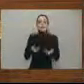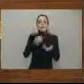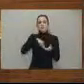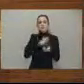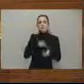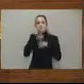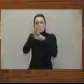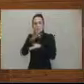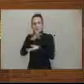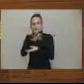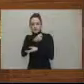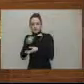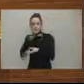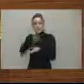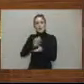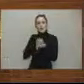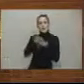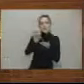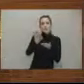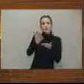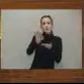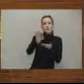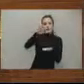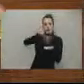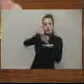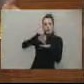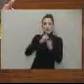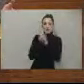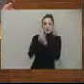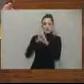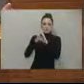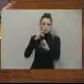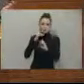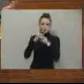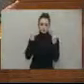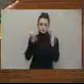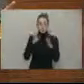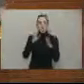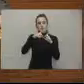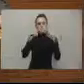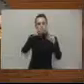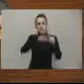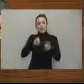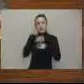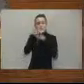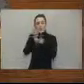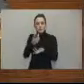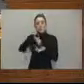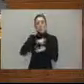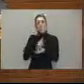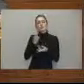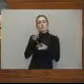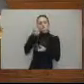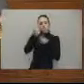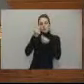al servicio interurbano de transportes en Asturias. Lo que planteamos en este segundo punto